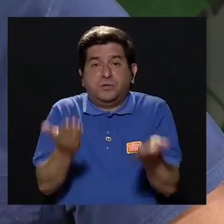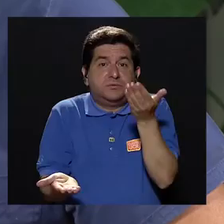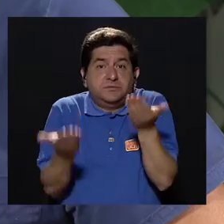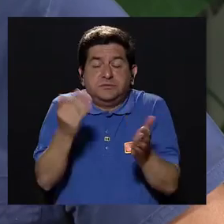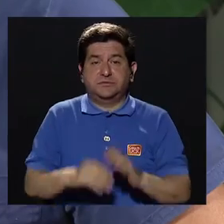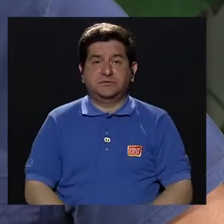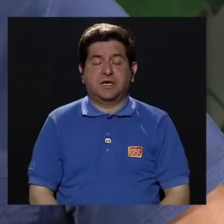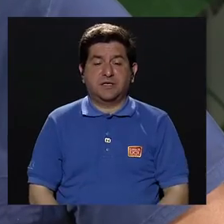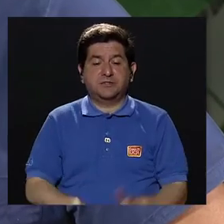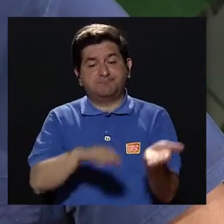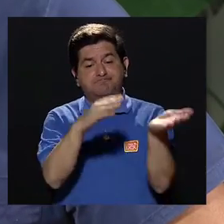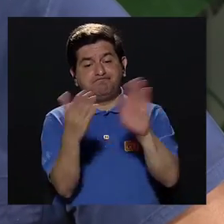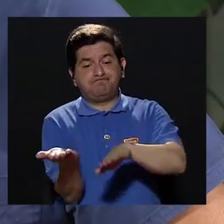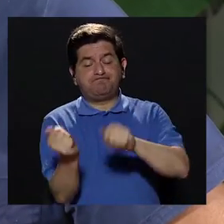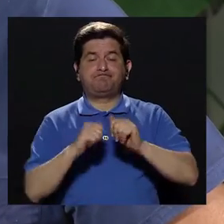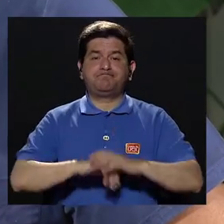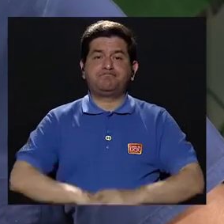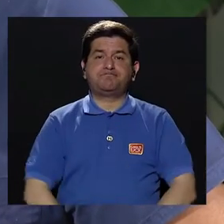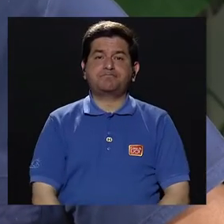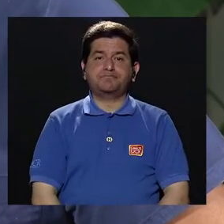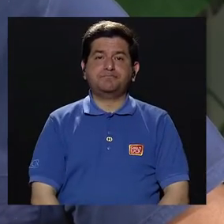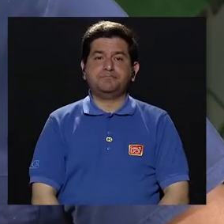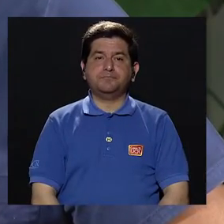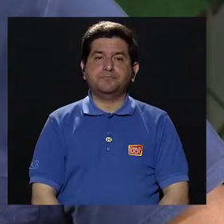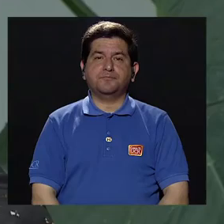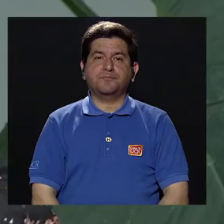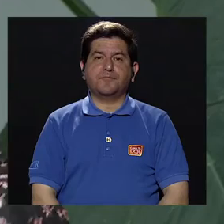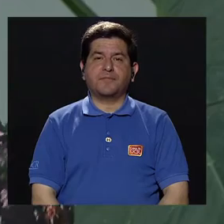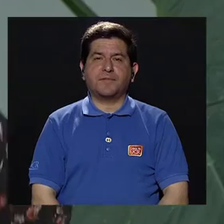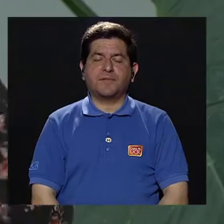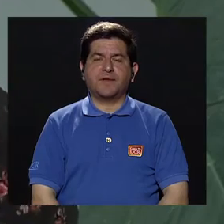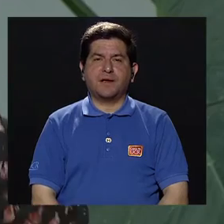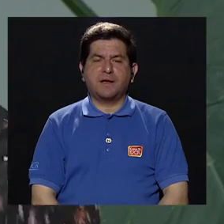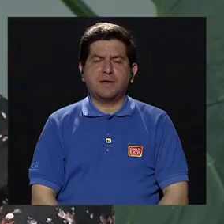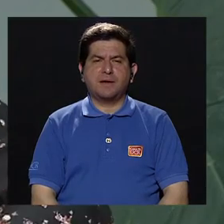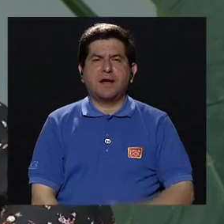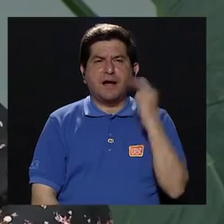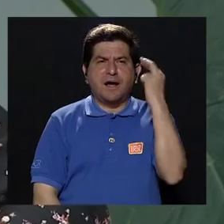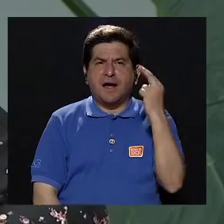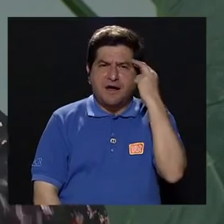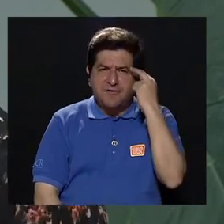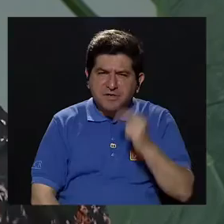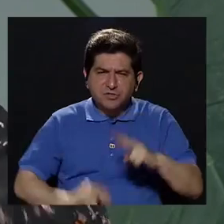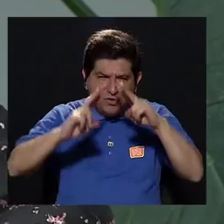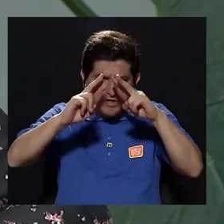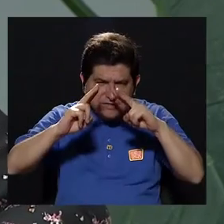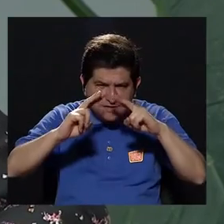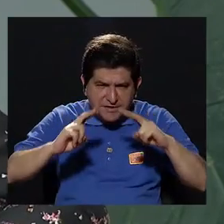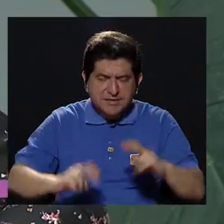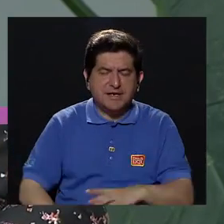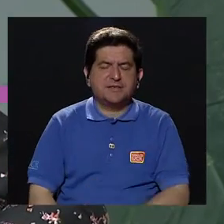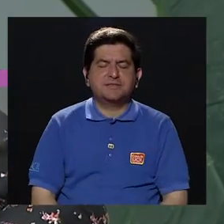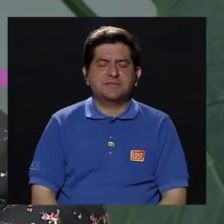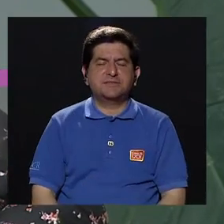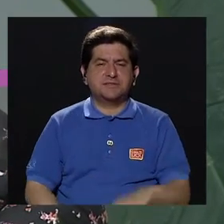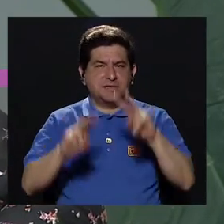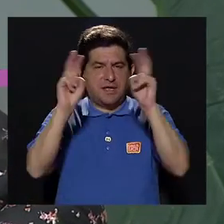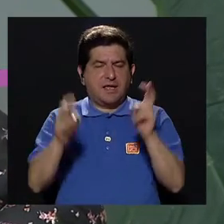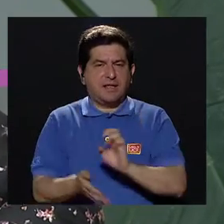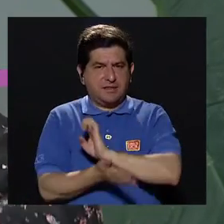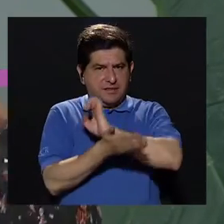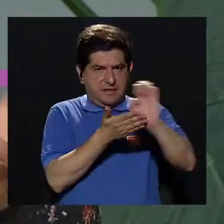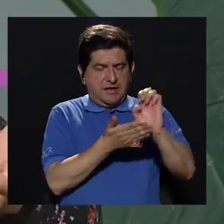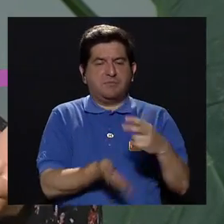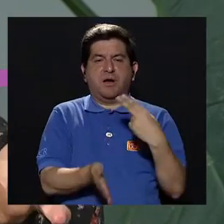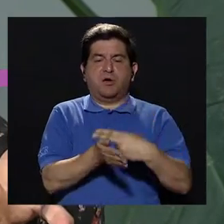terminar en un fallecimiento. Quizás para entrar en las posibles causas y ya en materia de prevención,